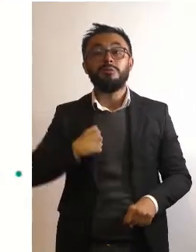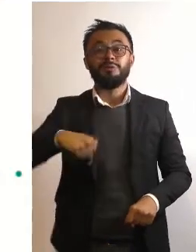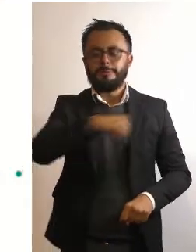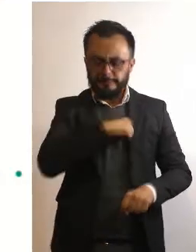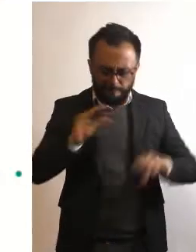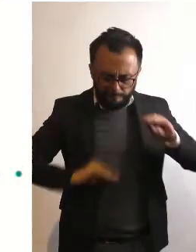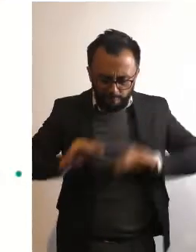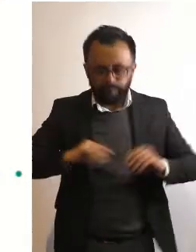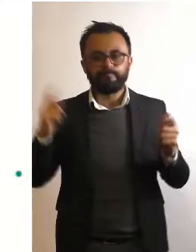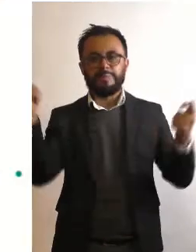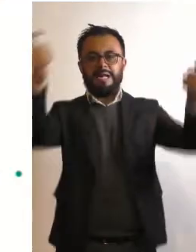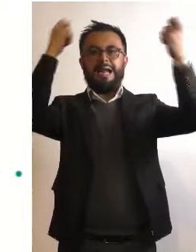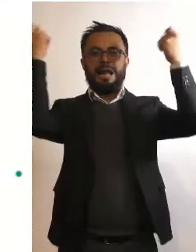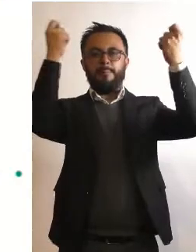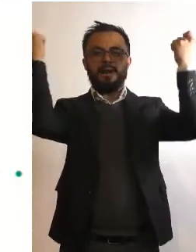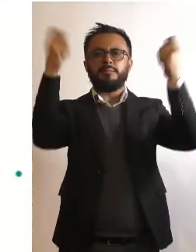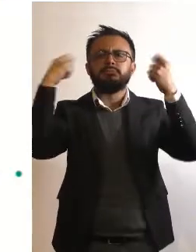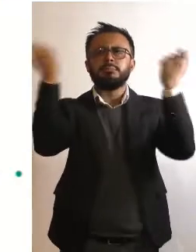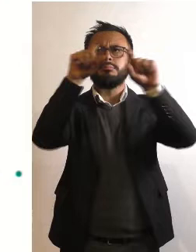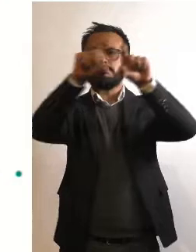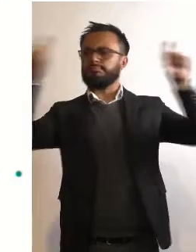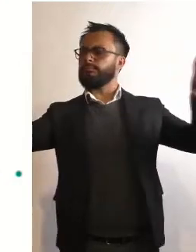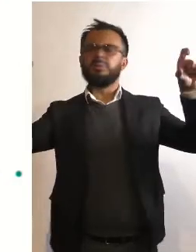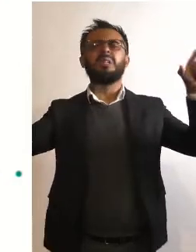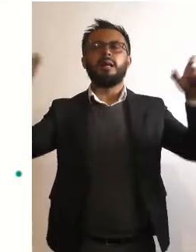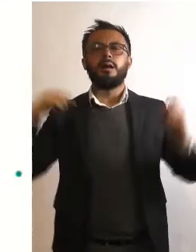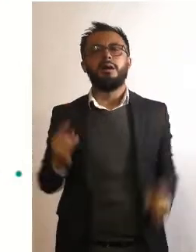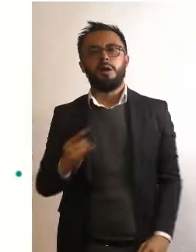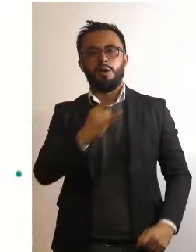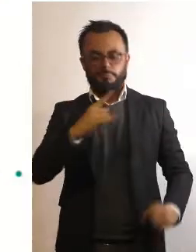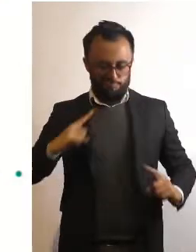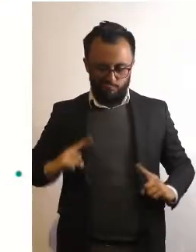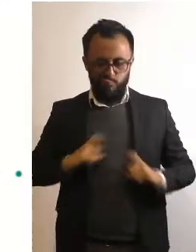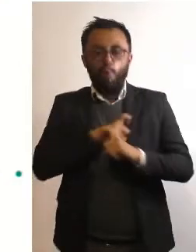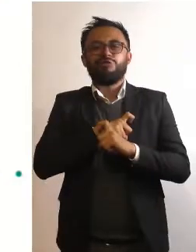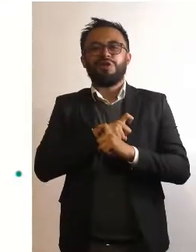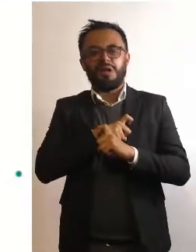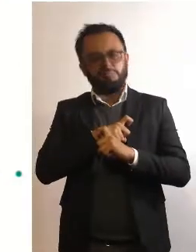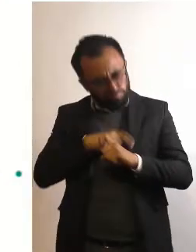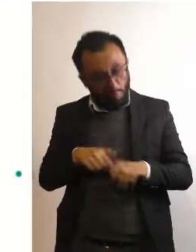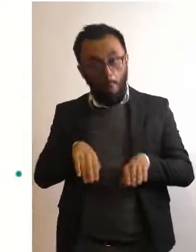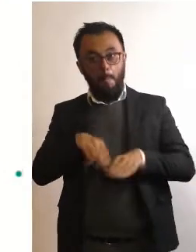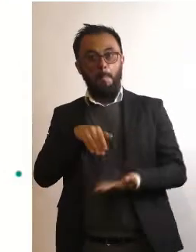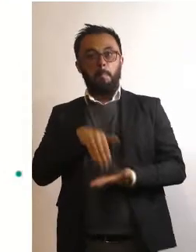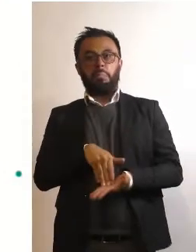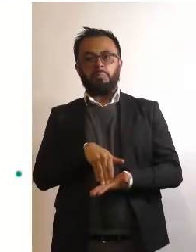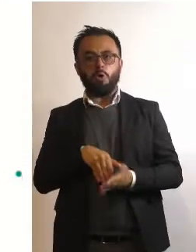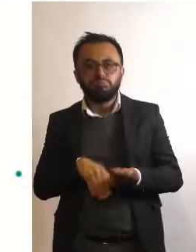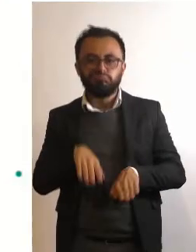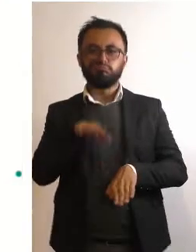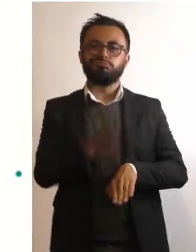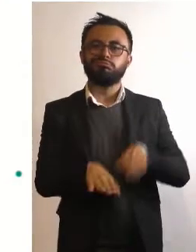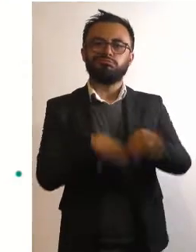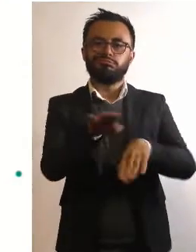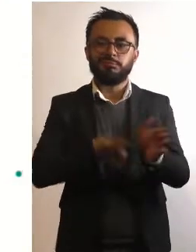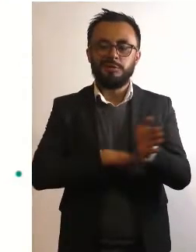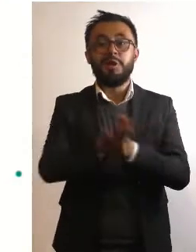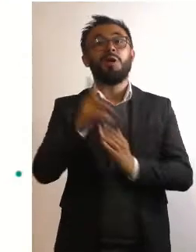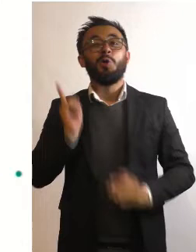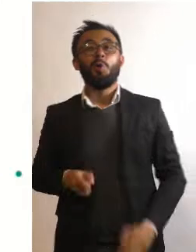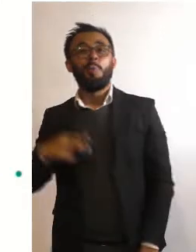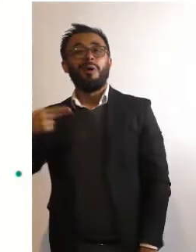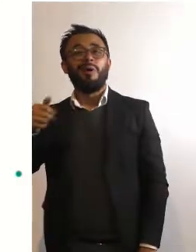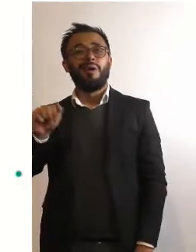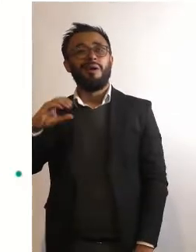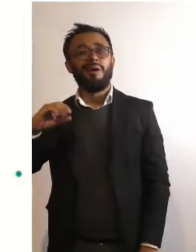para generar confianza en nuestra comunidad. Recordemos que fue una situación bastante compleja con los hackers